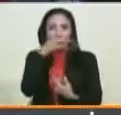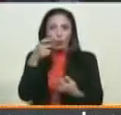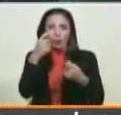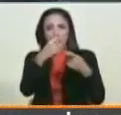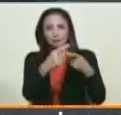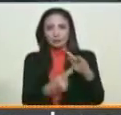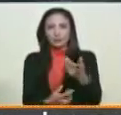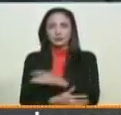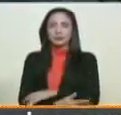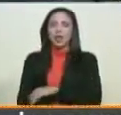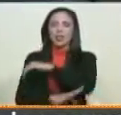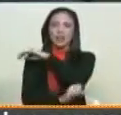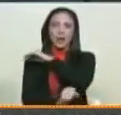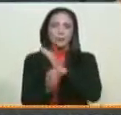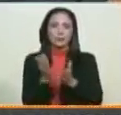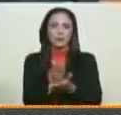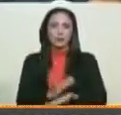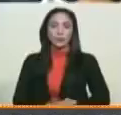Ya el presidente lo dijo.